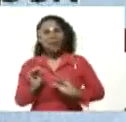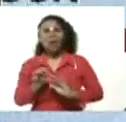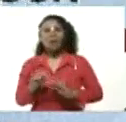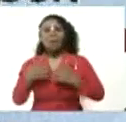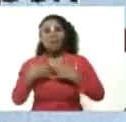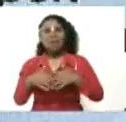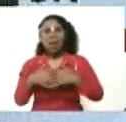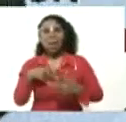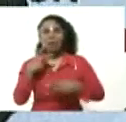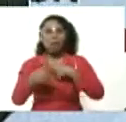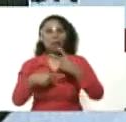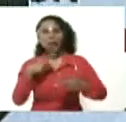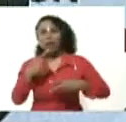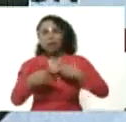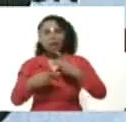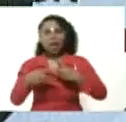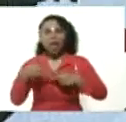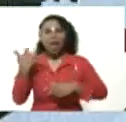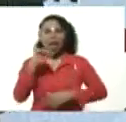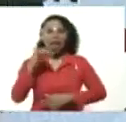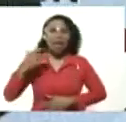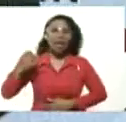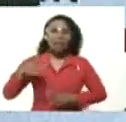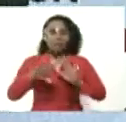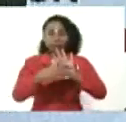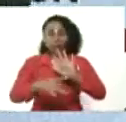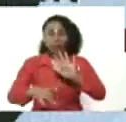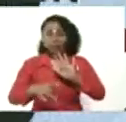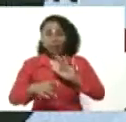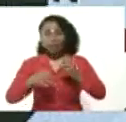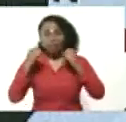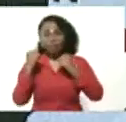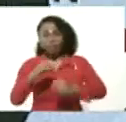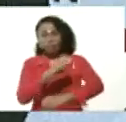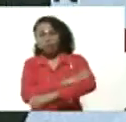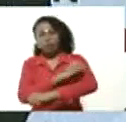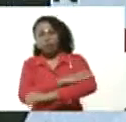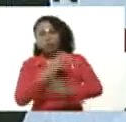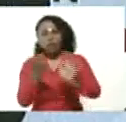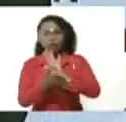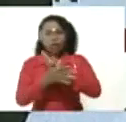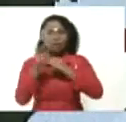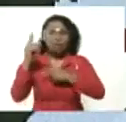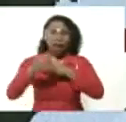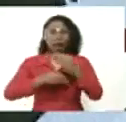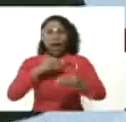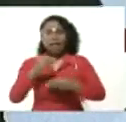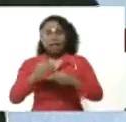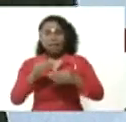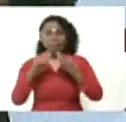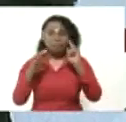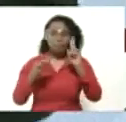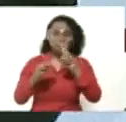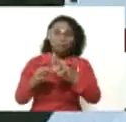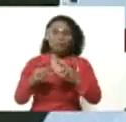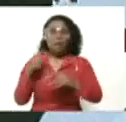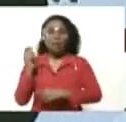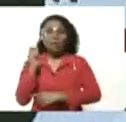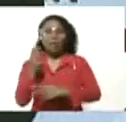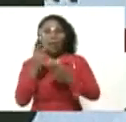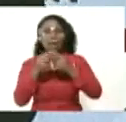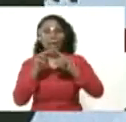empresarial y política donde está la derecha y la extrema derecha, de donde, por desgracia, qué contraste la tarea por la paz que